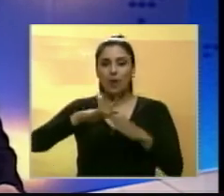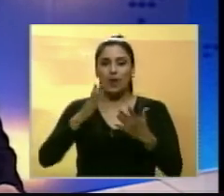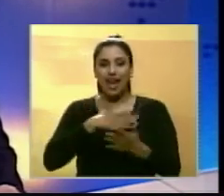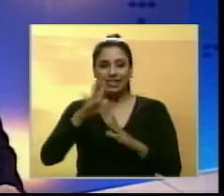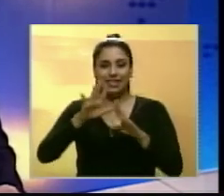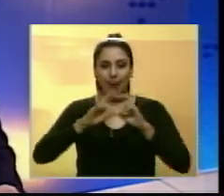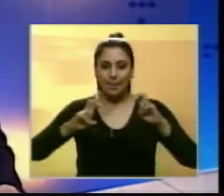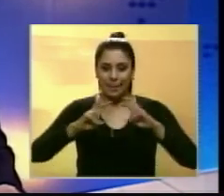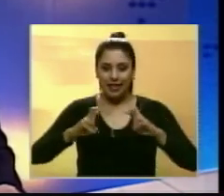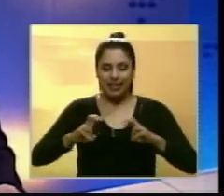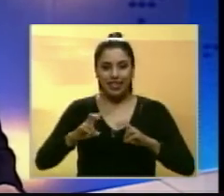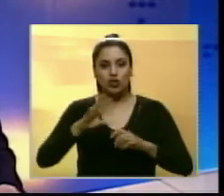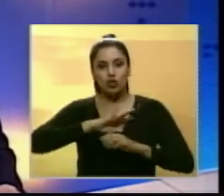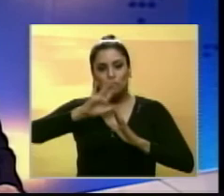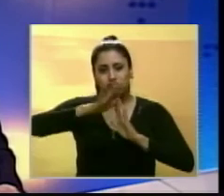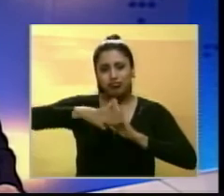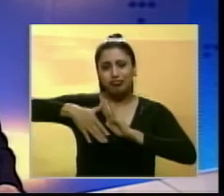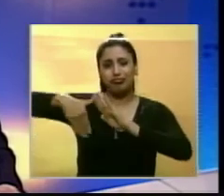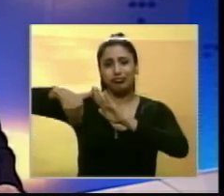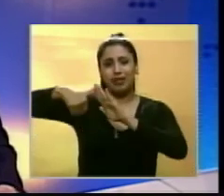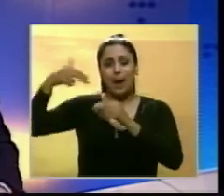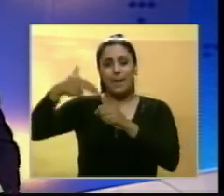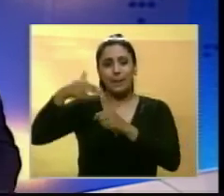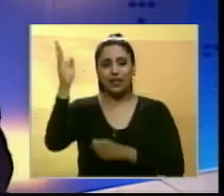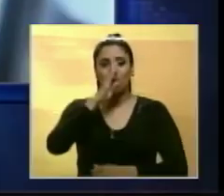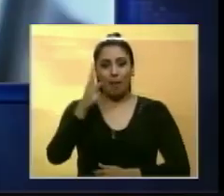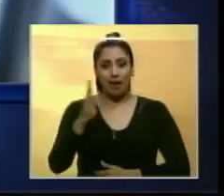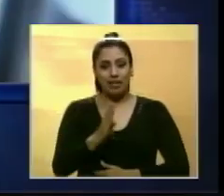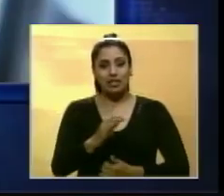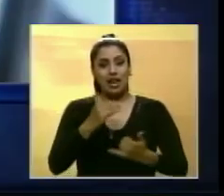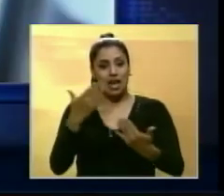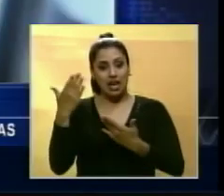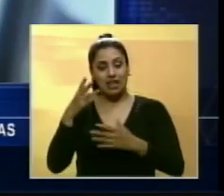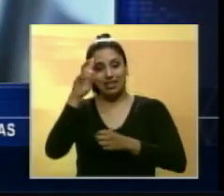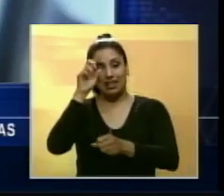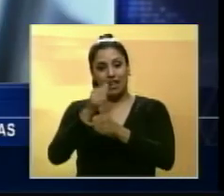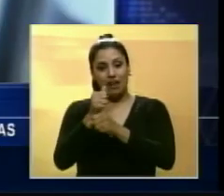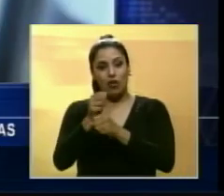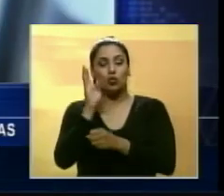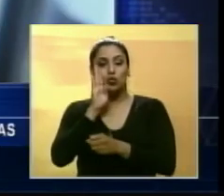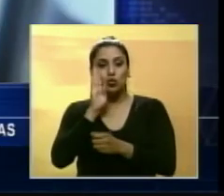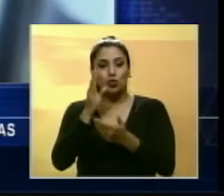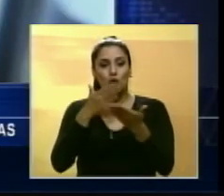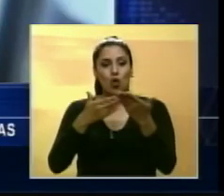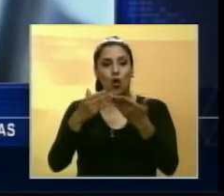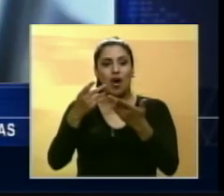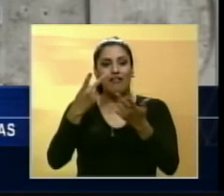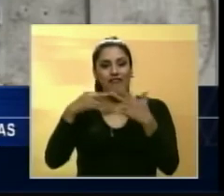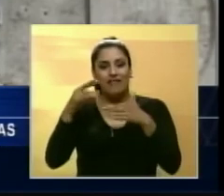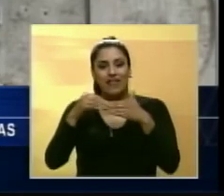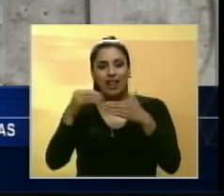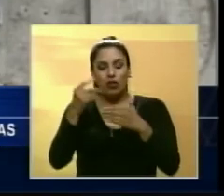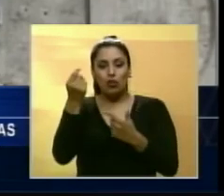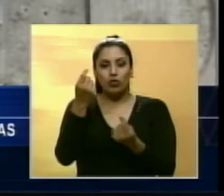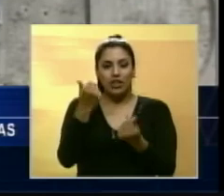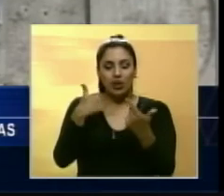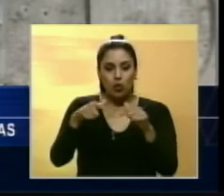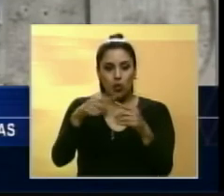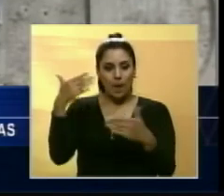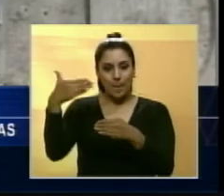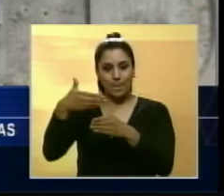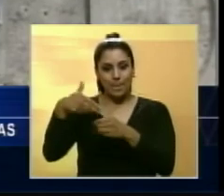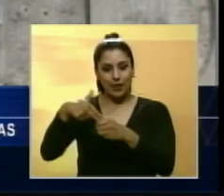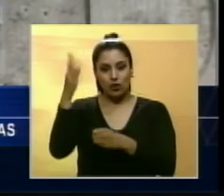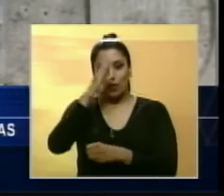de la investigación de la trama de corrupción en Petrobras. Como parte de la operación Lava Jato, que investiga la trama de corrupción en la estatal